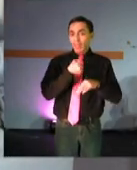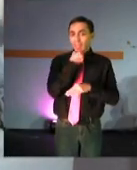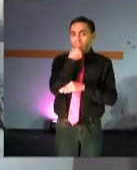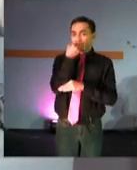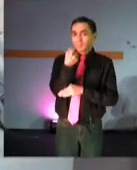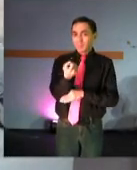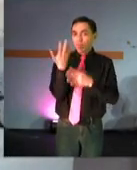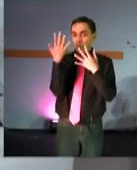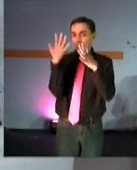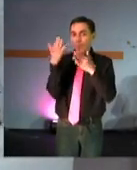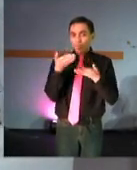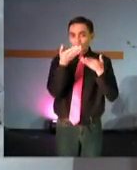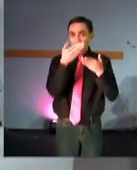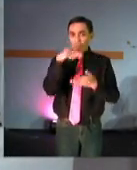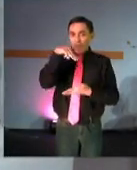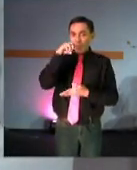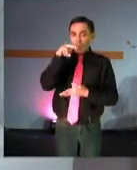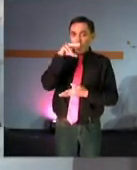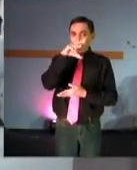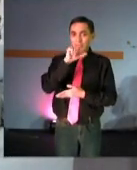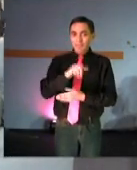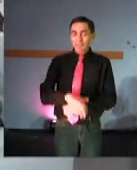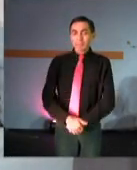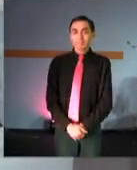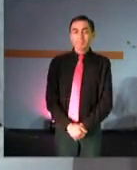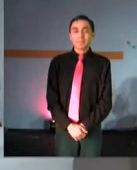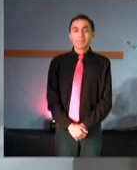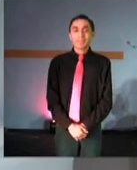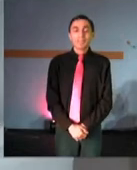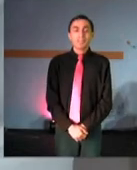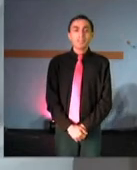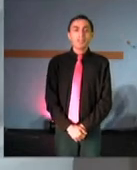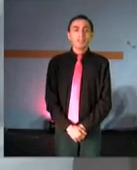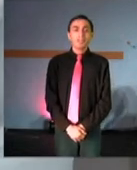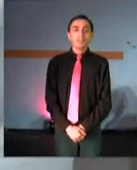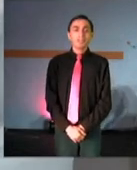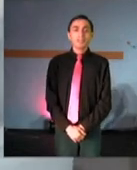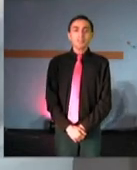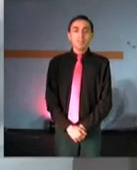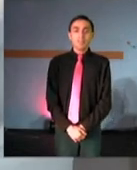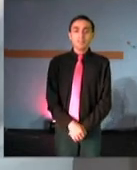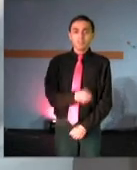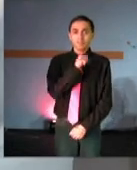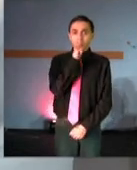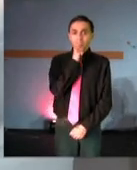para Mónica Baltodano. Y Julio López también, que va a estar comentando